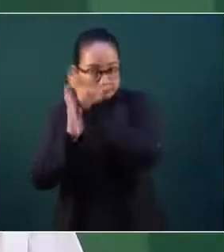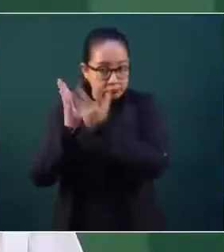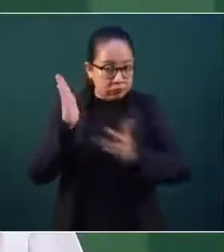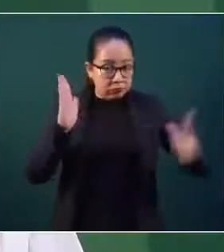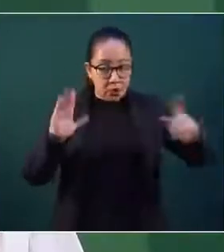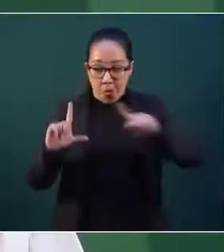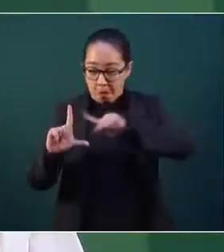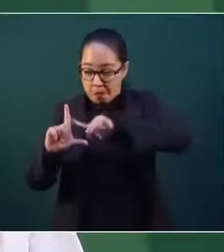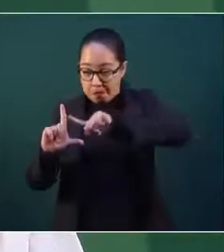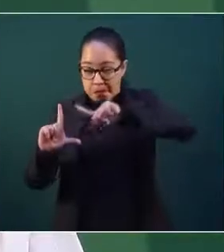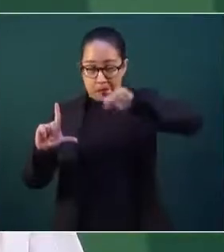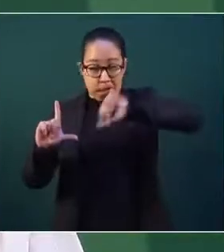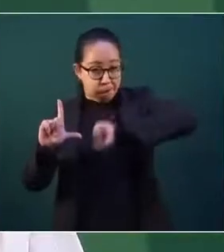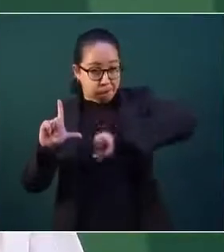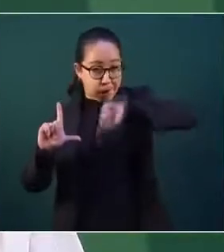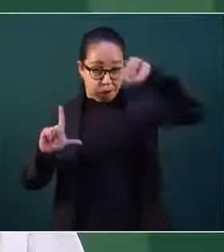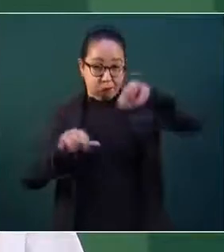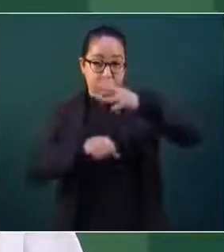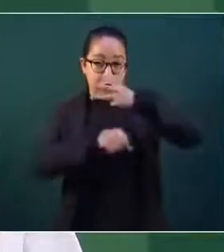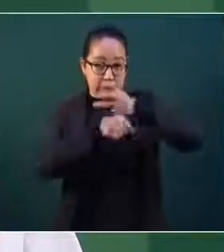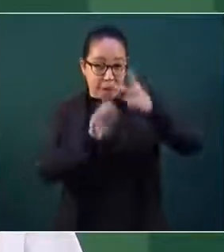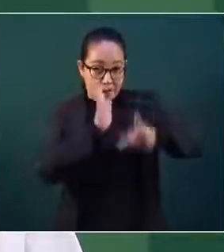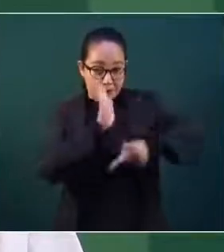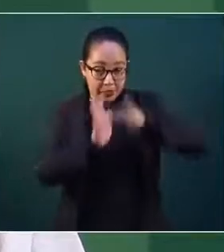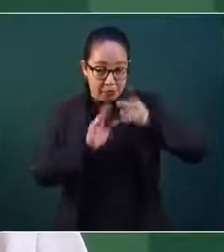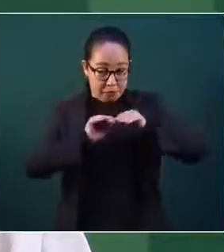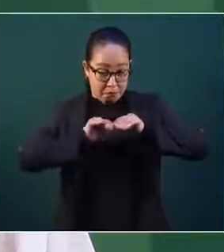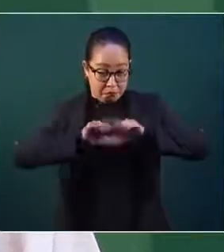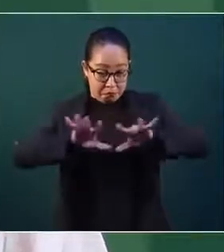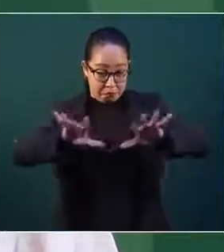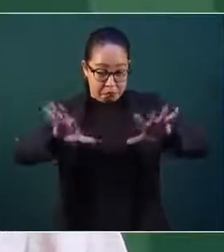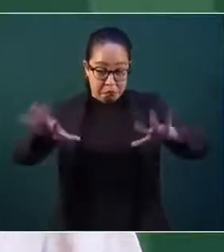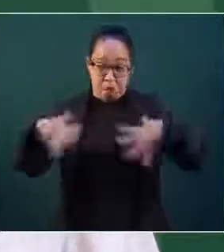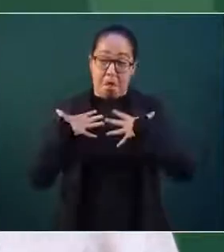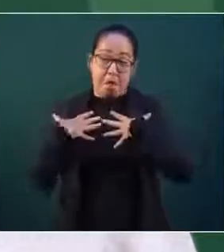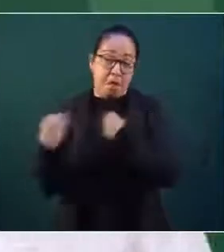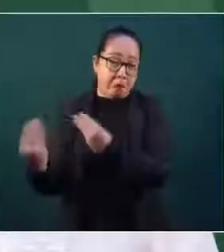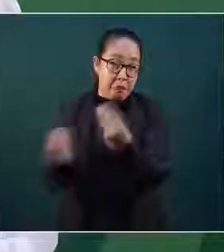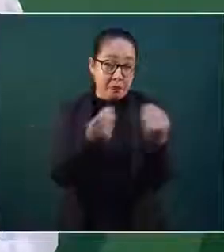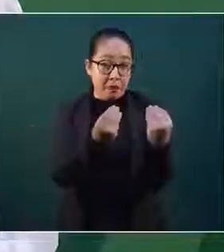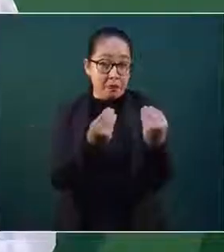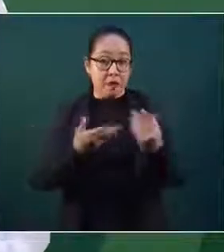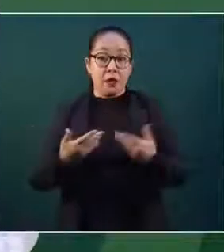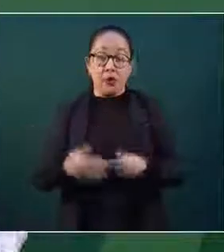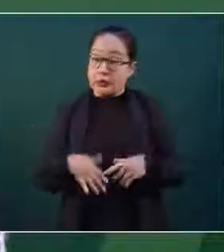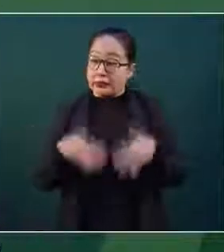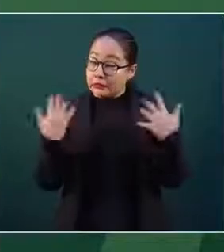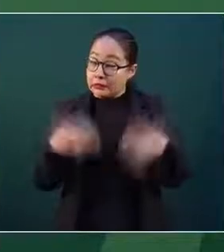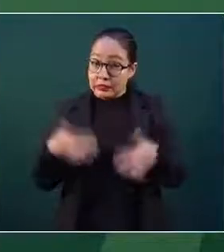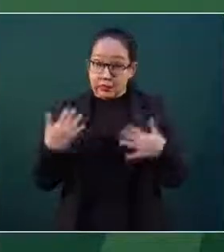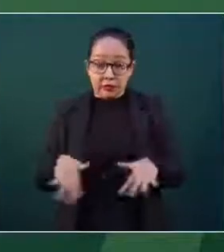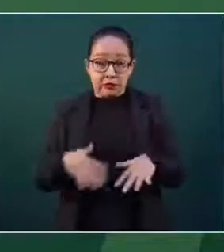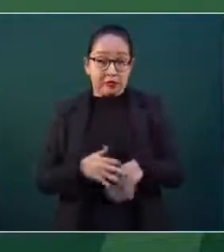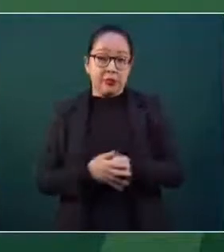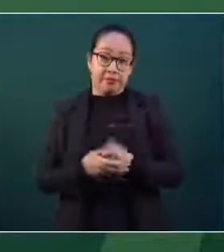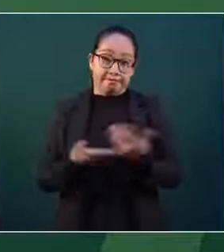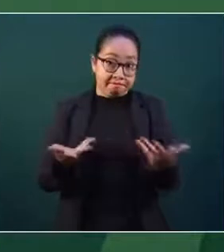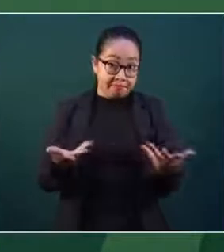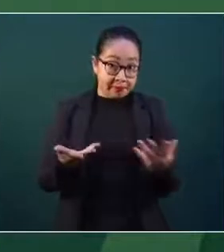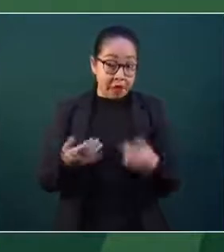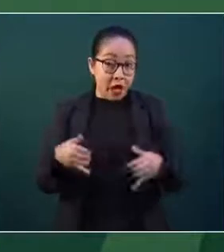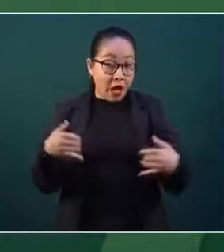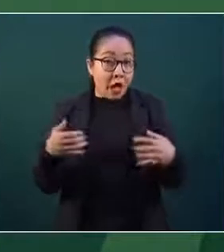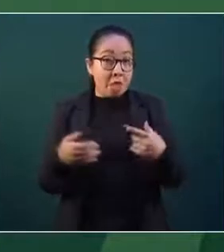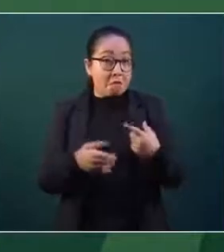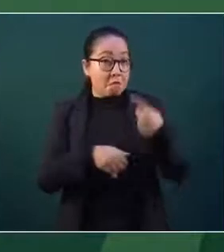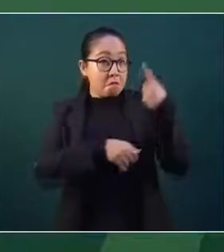una tercera ola de contagios, no igual, afortunadamente, a